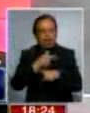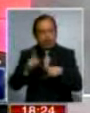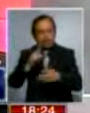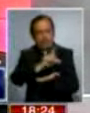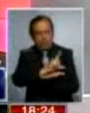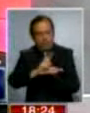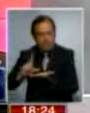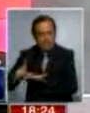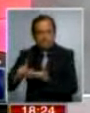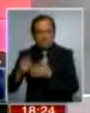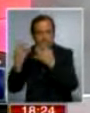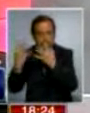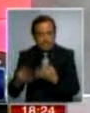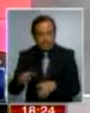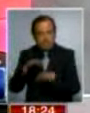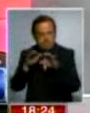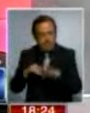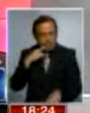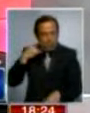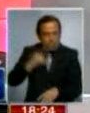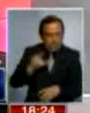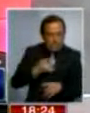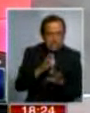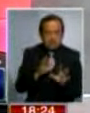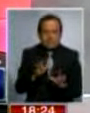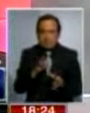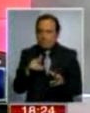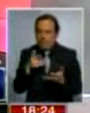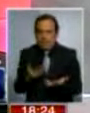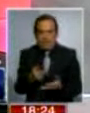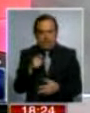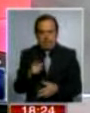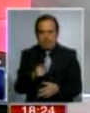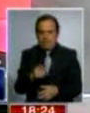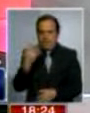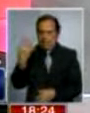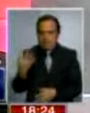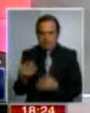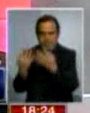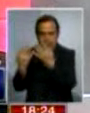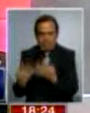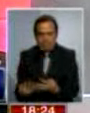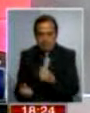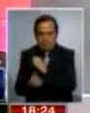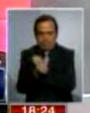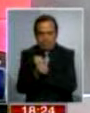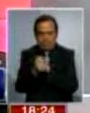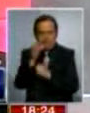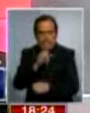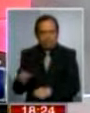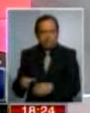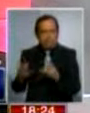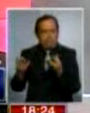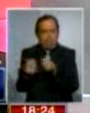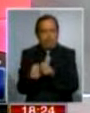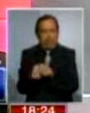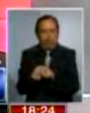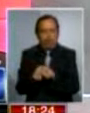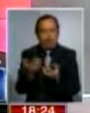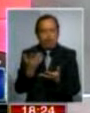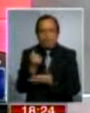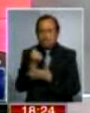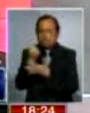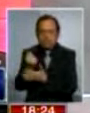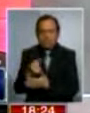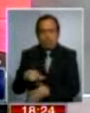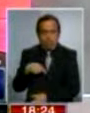ocurrido otras emergencias. Esa es la realidad cruda del personal de Gendarmería de Chile hoy día. O sea, no es algo que sea